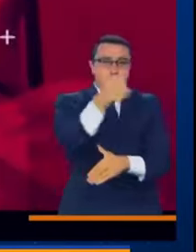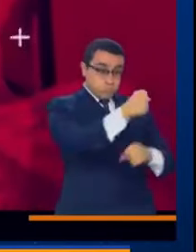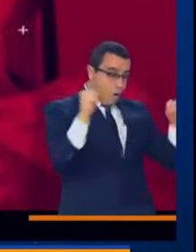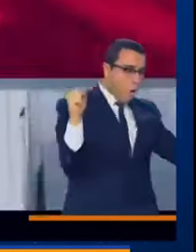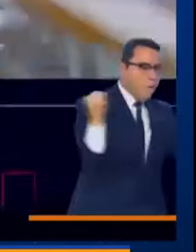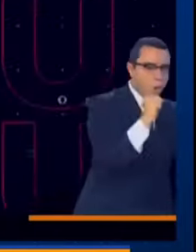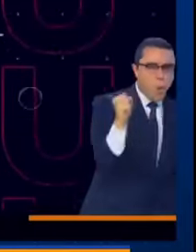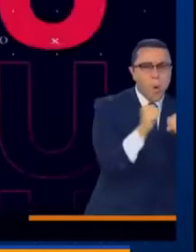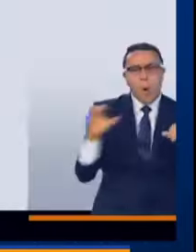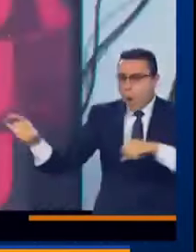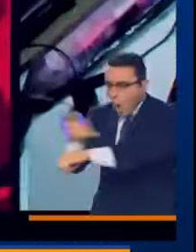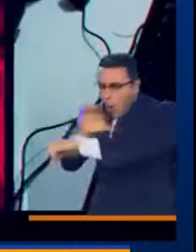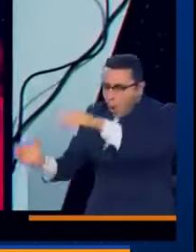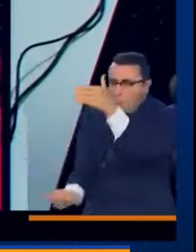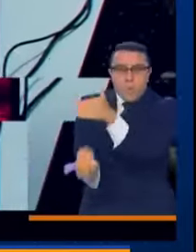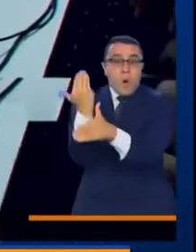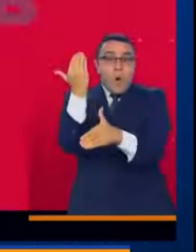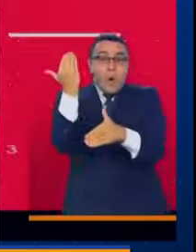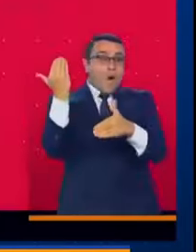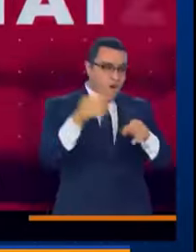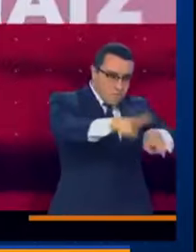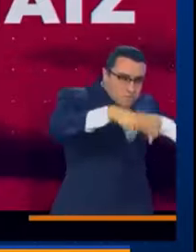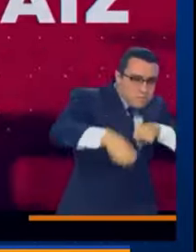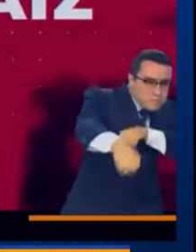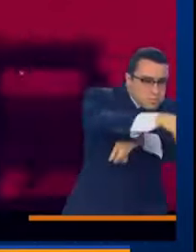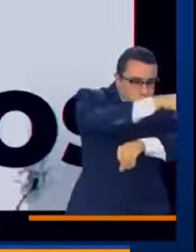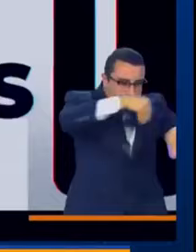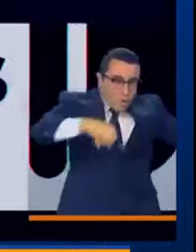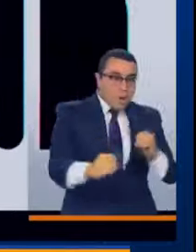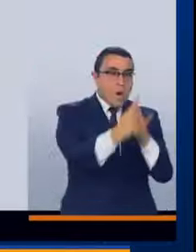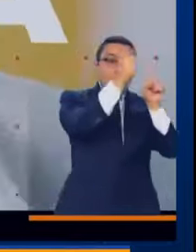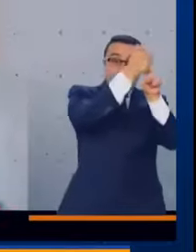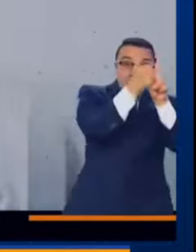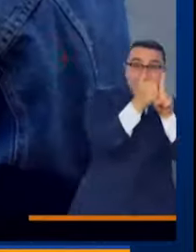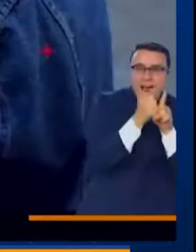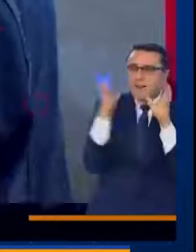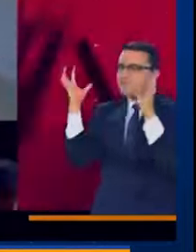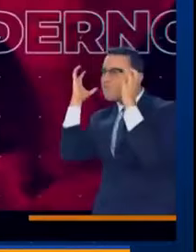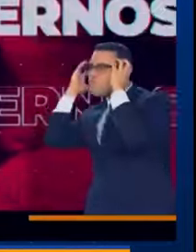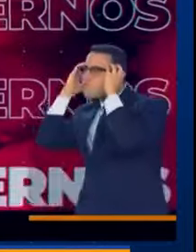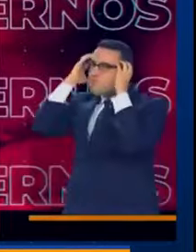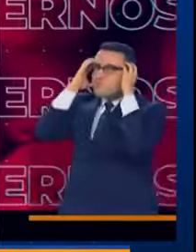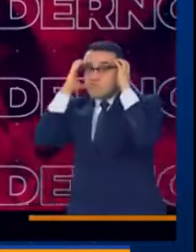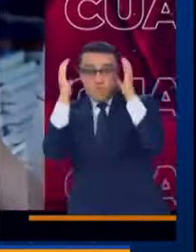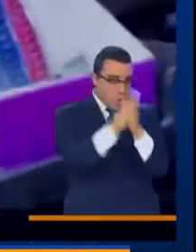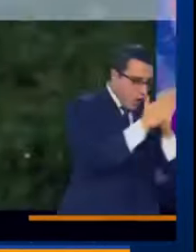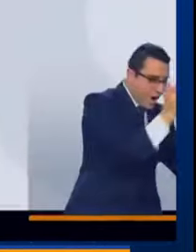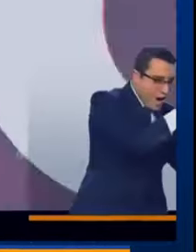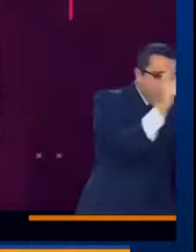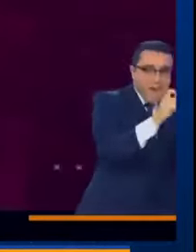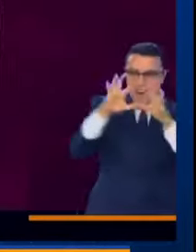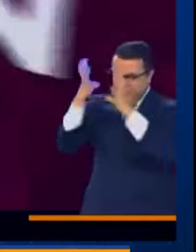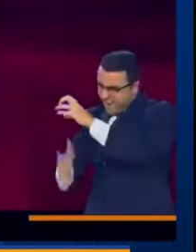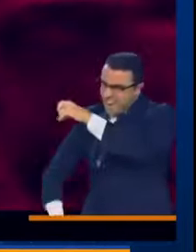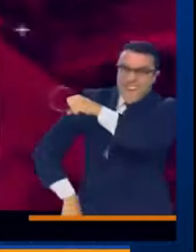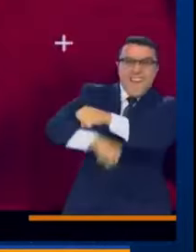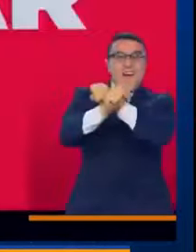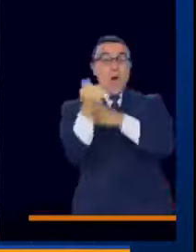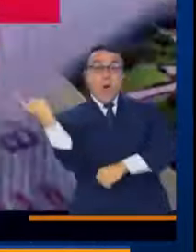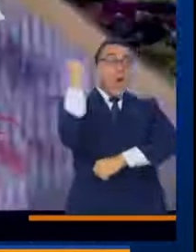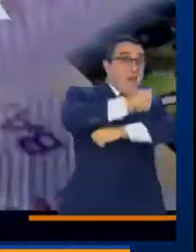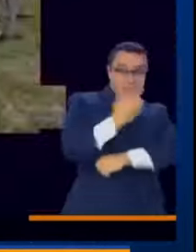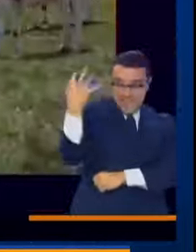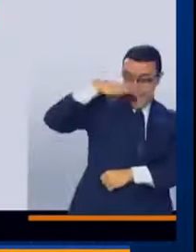exentos de IVA que con lo que dejó de recoger por el IVA, primer punto. Segundo, es importante recordar que todas estas